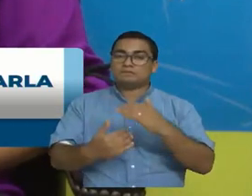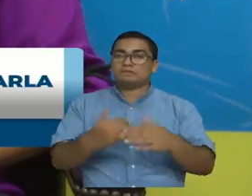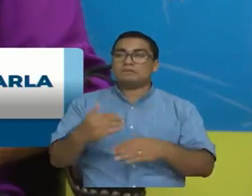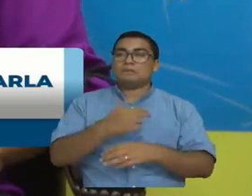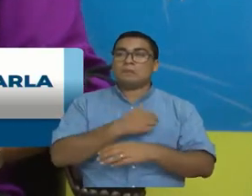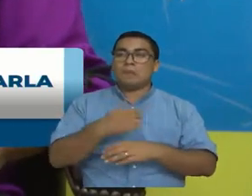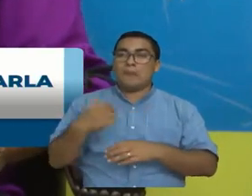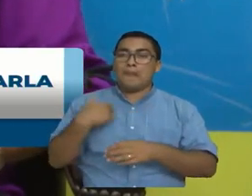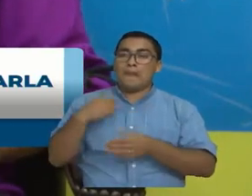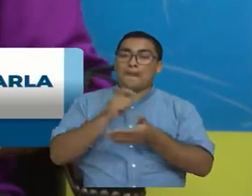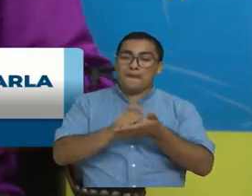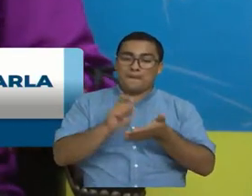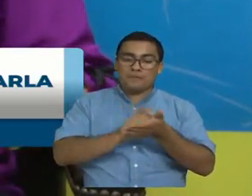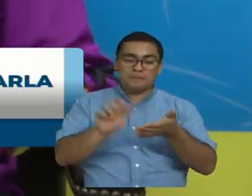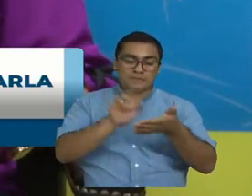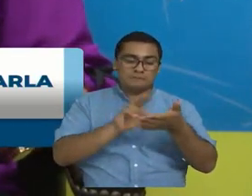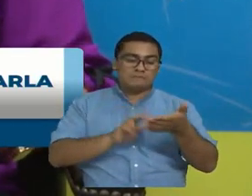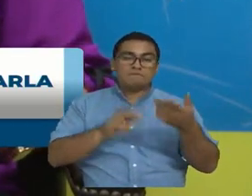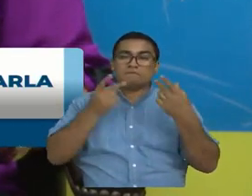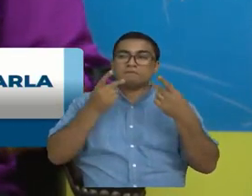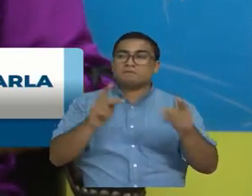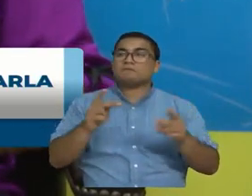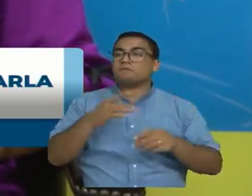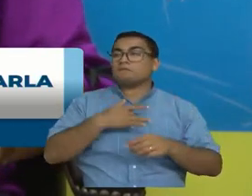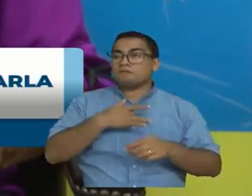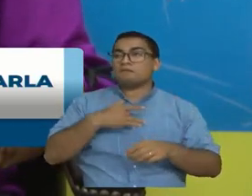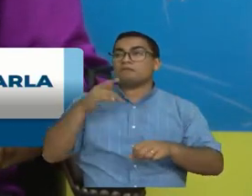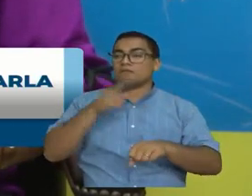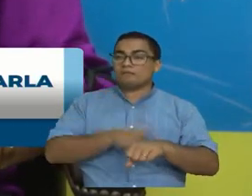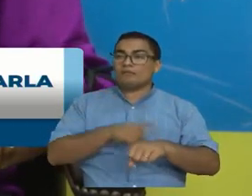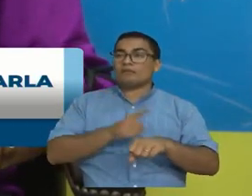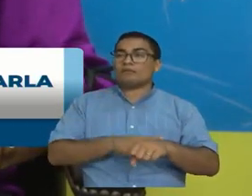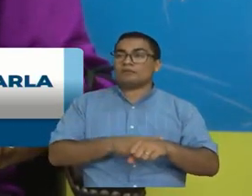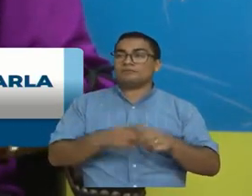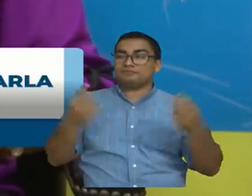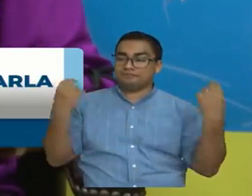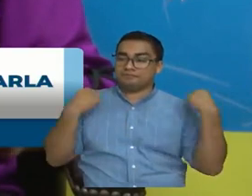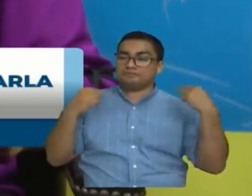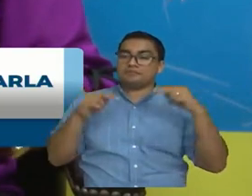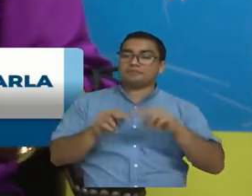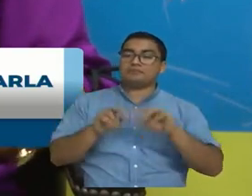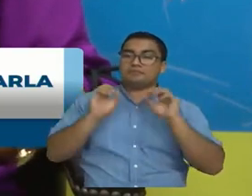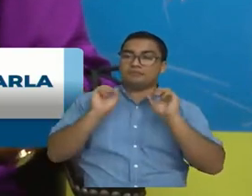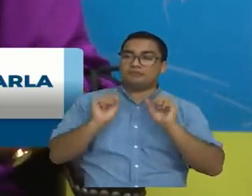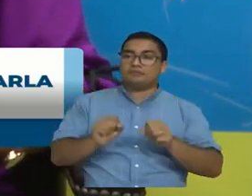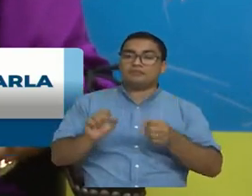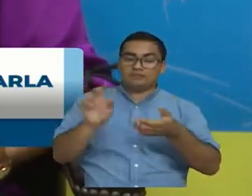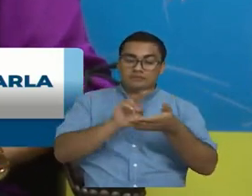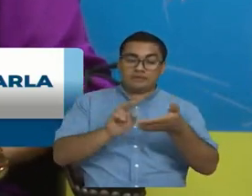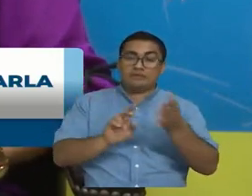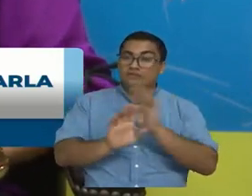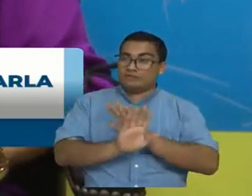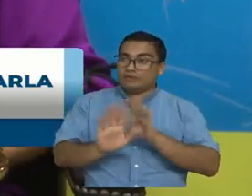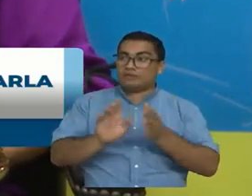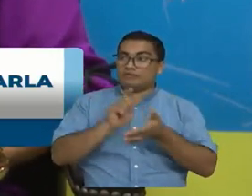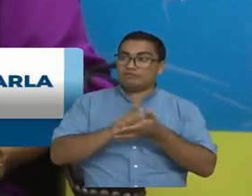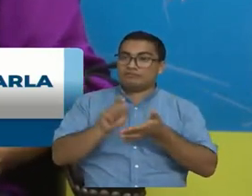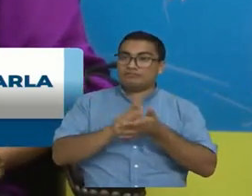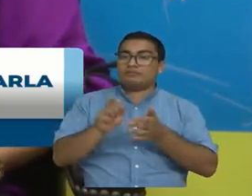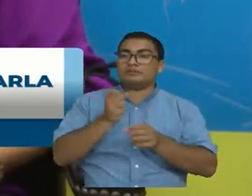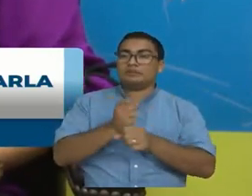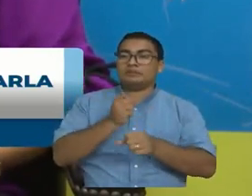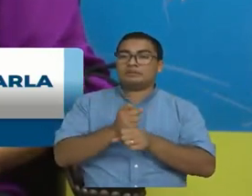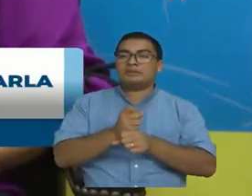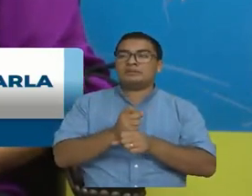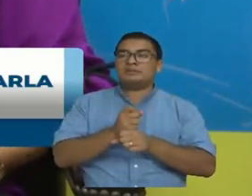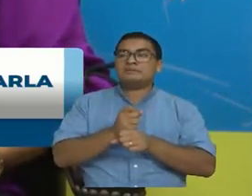él escribe y lee, pero necesita tiempo. Entonces yo se lo voy a dar como maestro para que él termine de leer y de escribir su tarea. Entonces yo